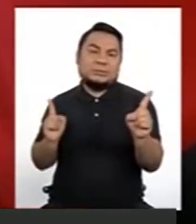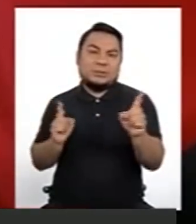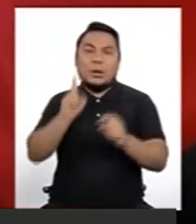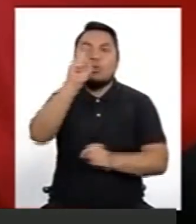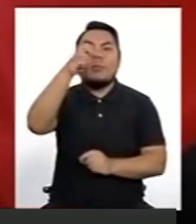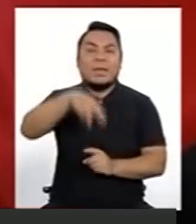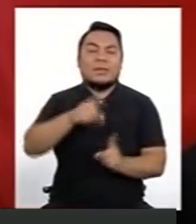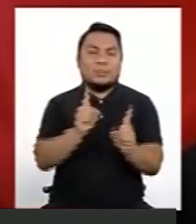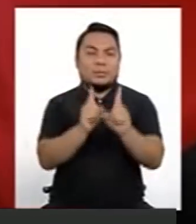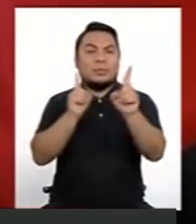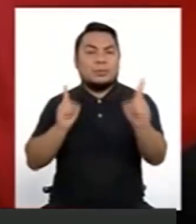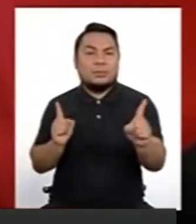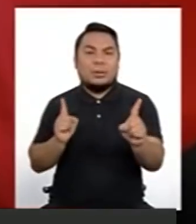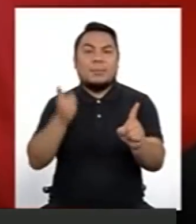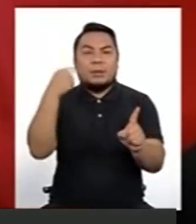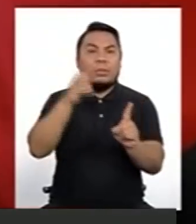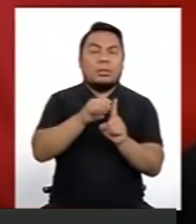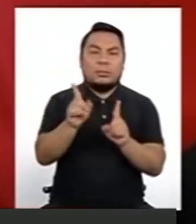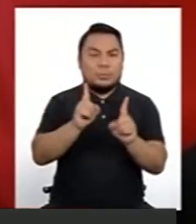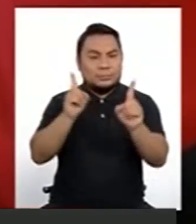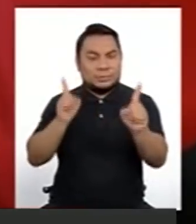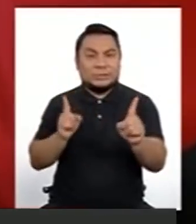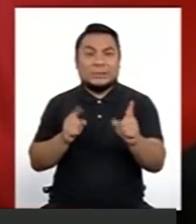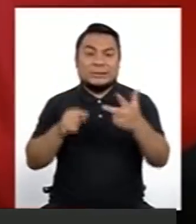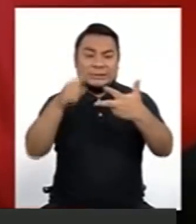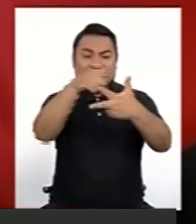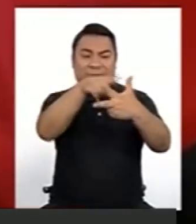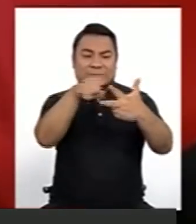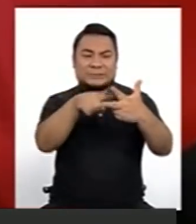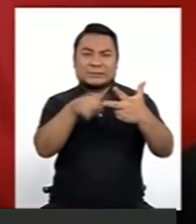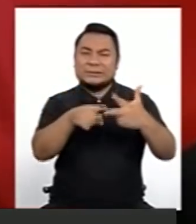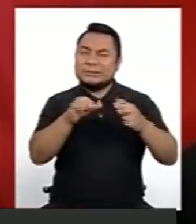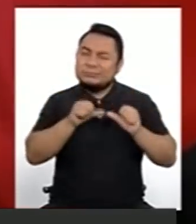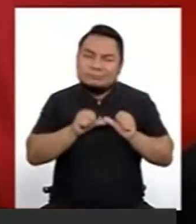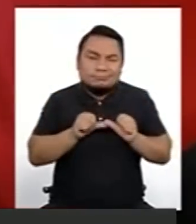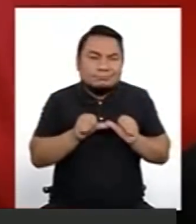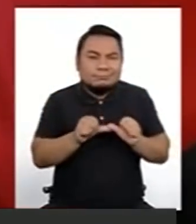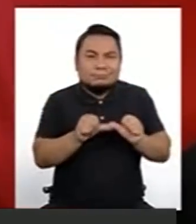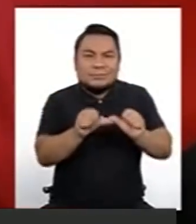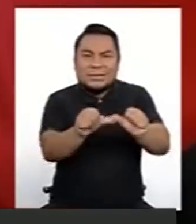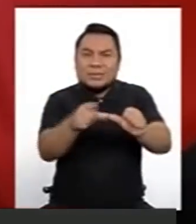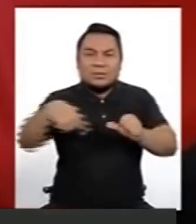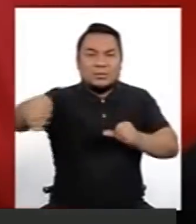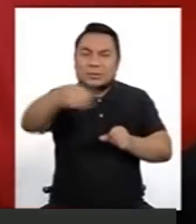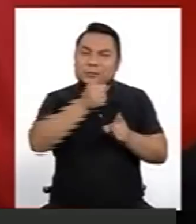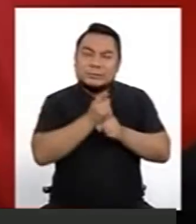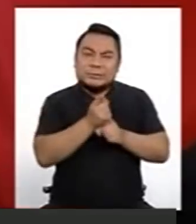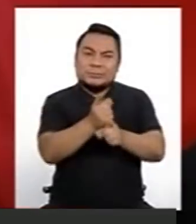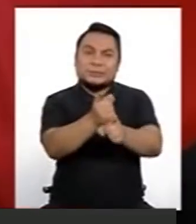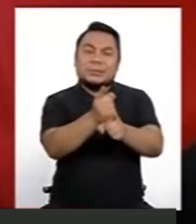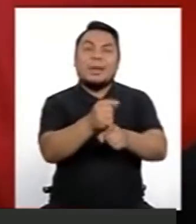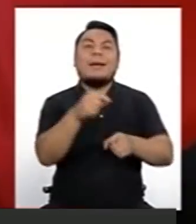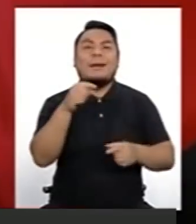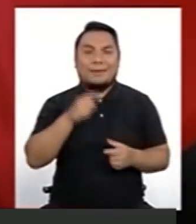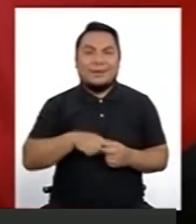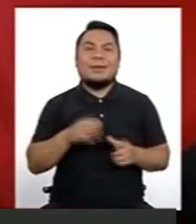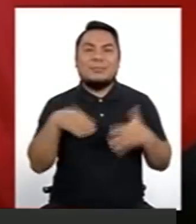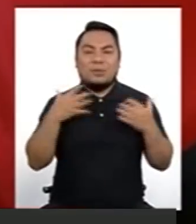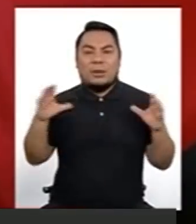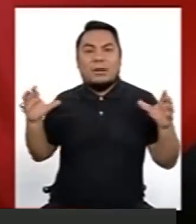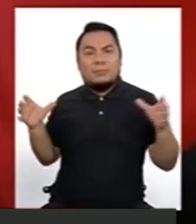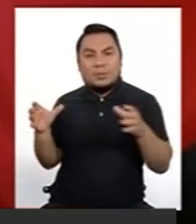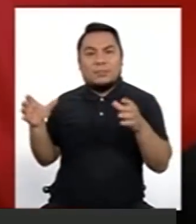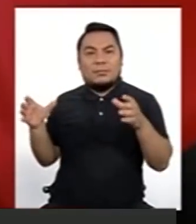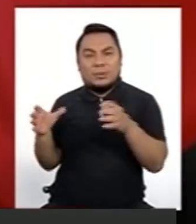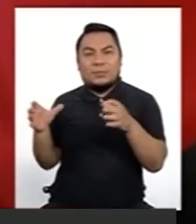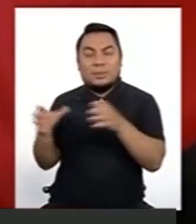entre personas para evitar el contagio. Si eso lo hacemos, vamos a poder seguir aumentando la cantidad